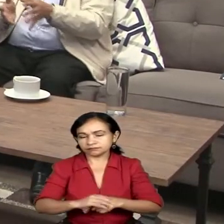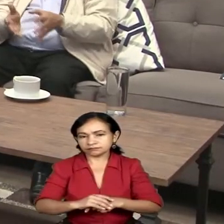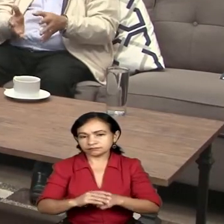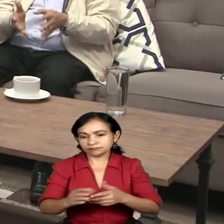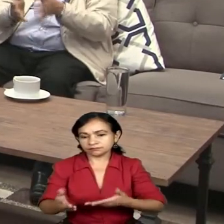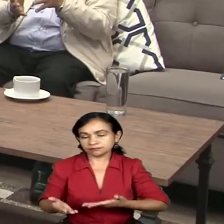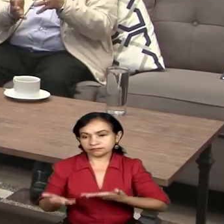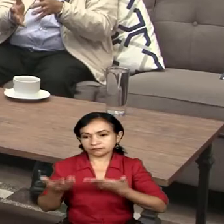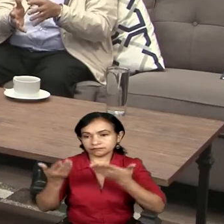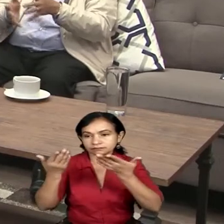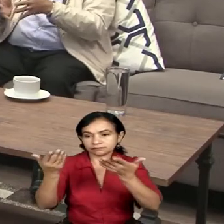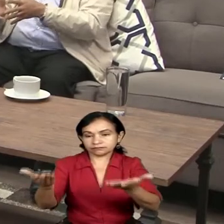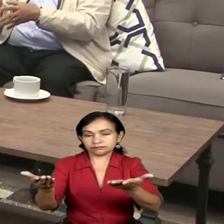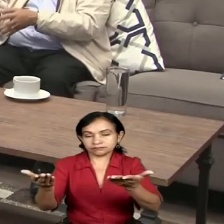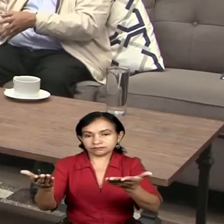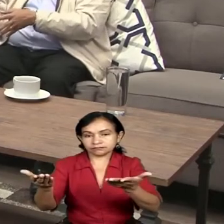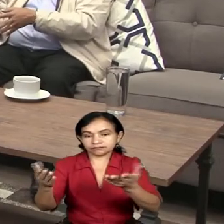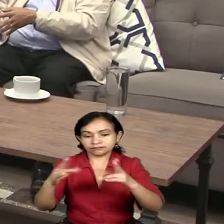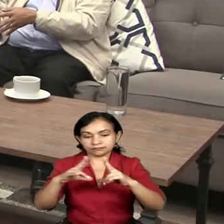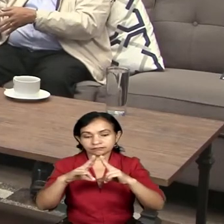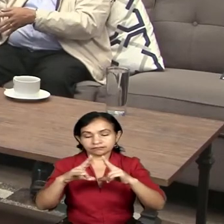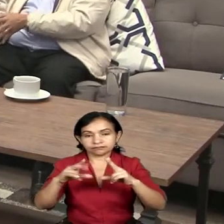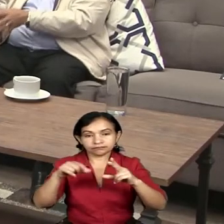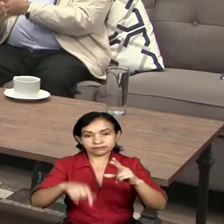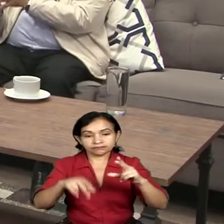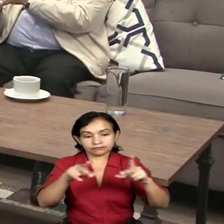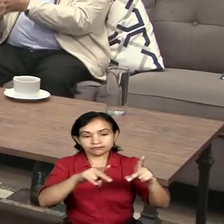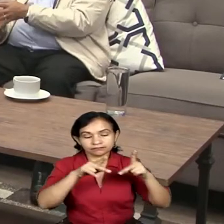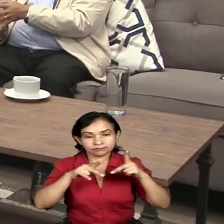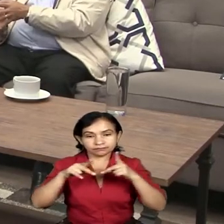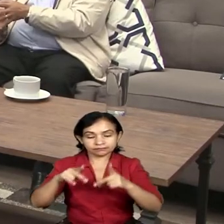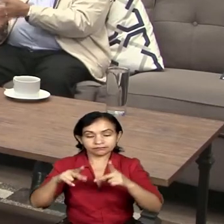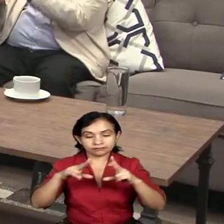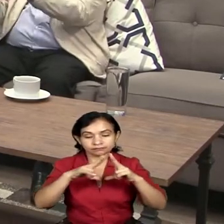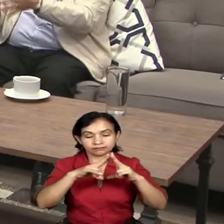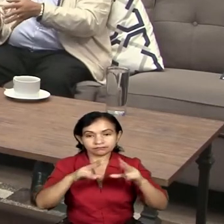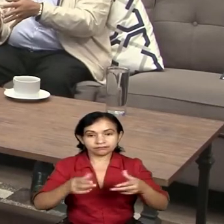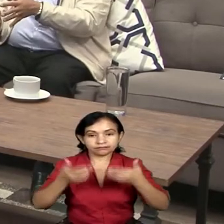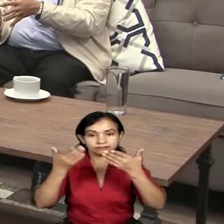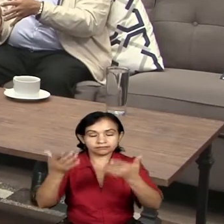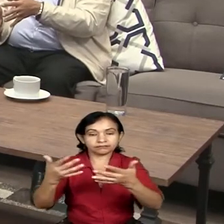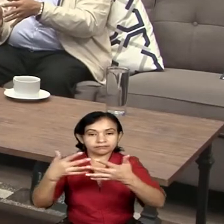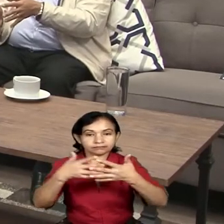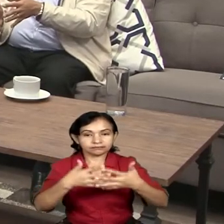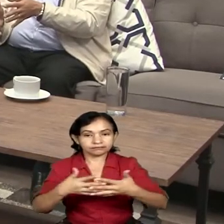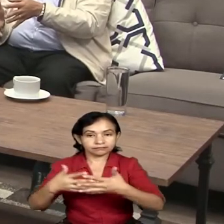entrega esas fuerzas retrógradas nicaragüenses de la soberanía al imperio.